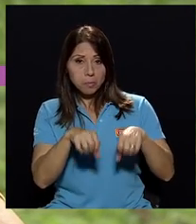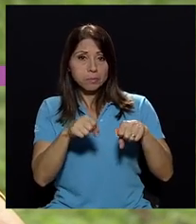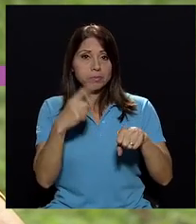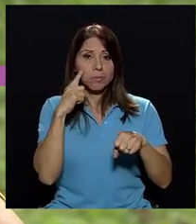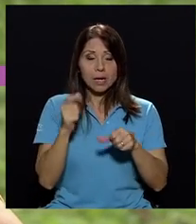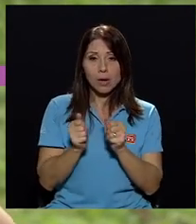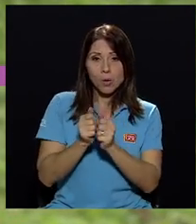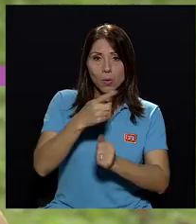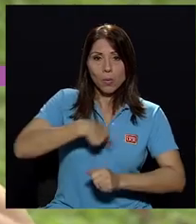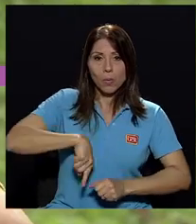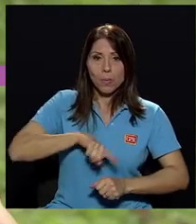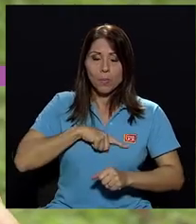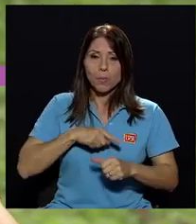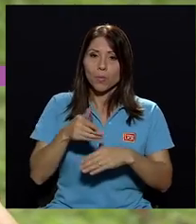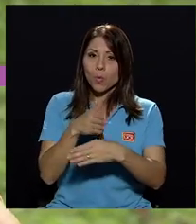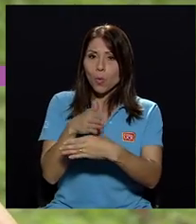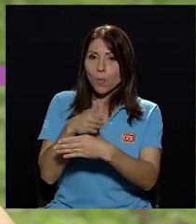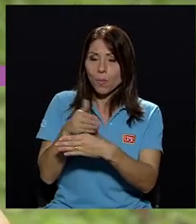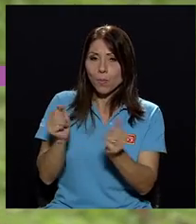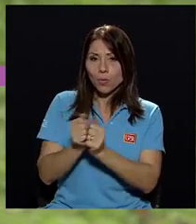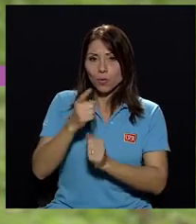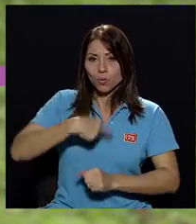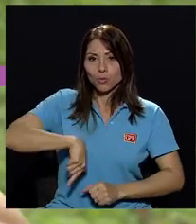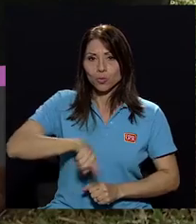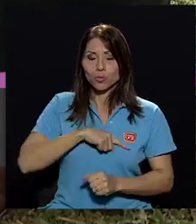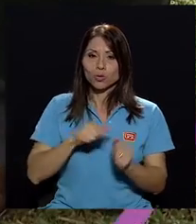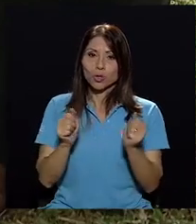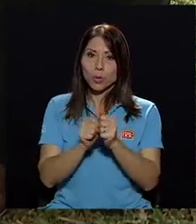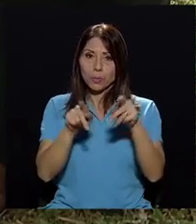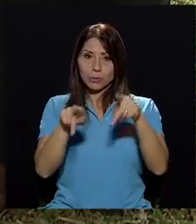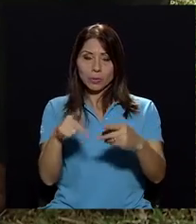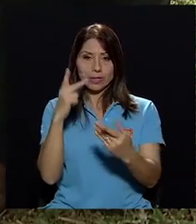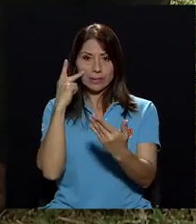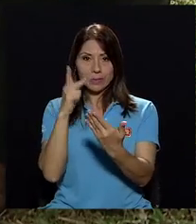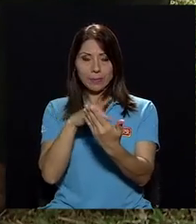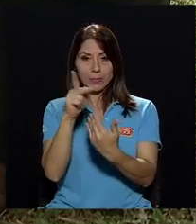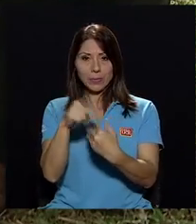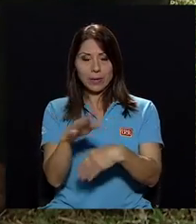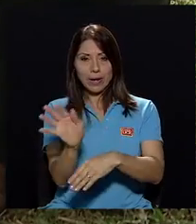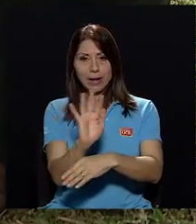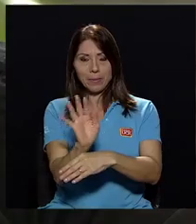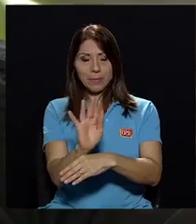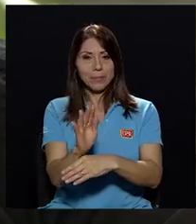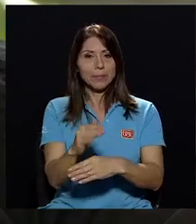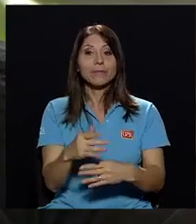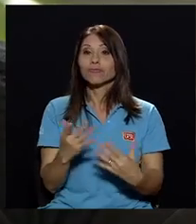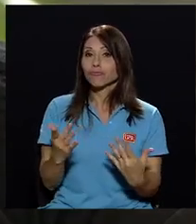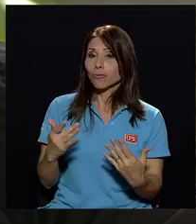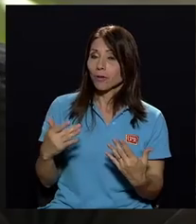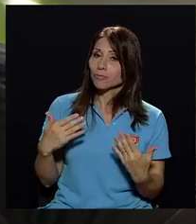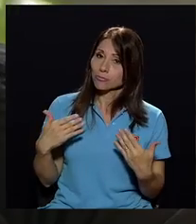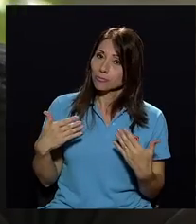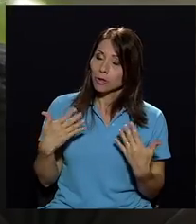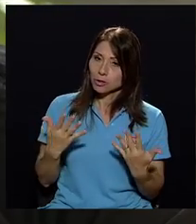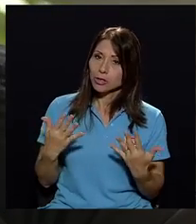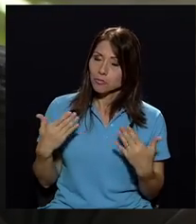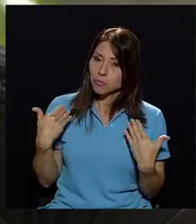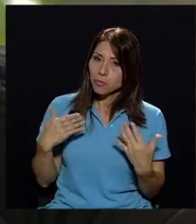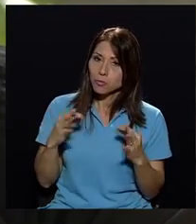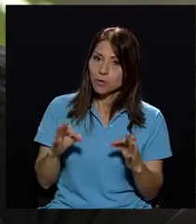para acompañarnos y poder compartir con nosotros y con los televidentes de este tema. Un placer de mi